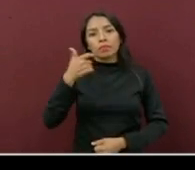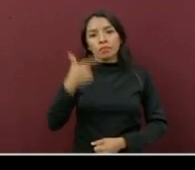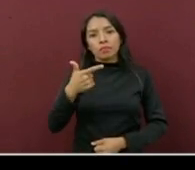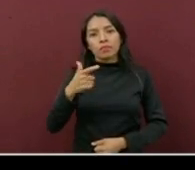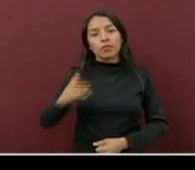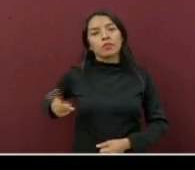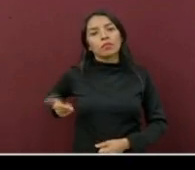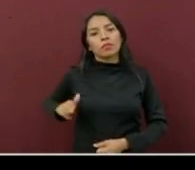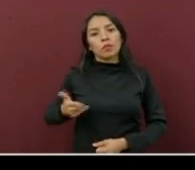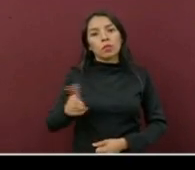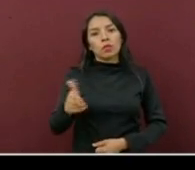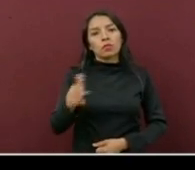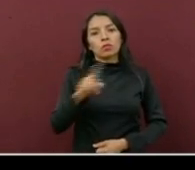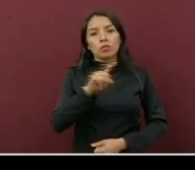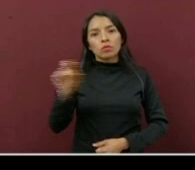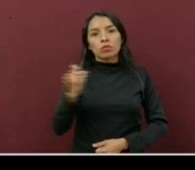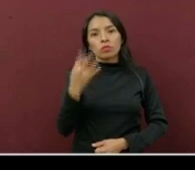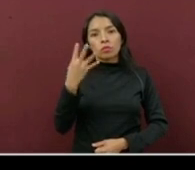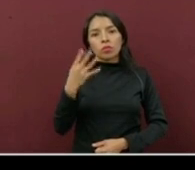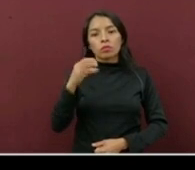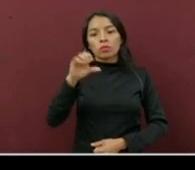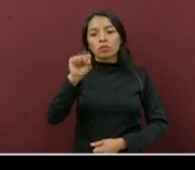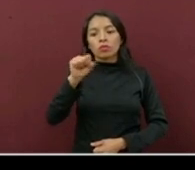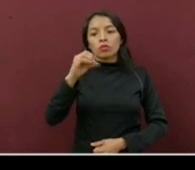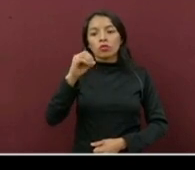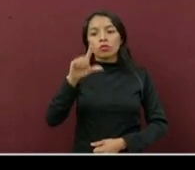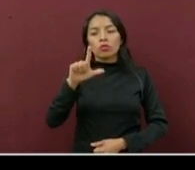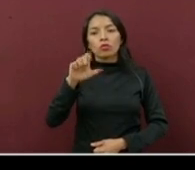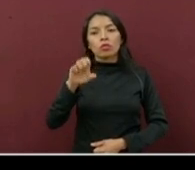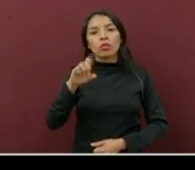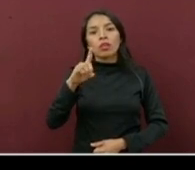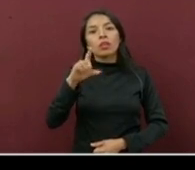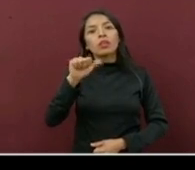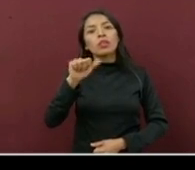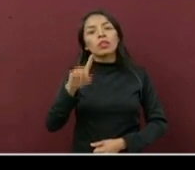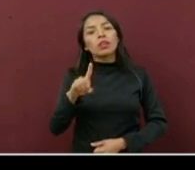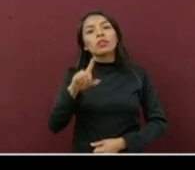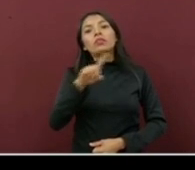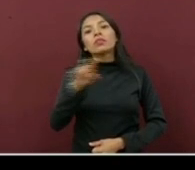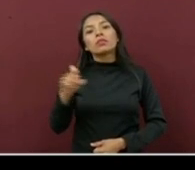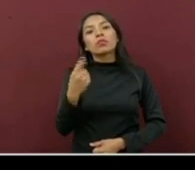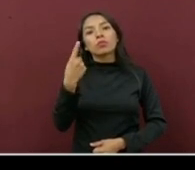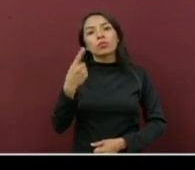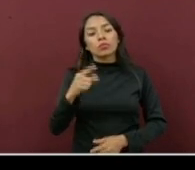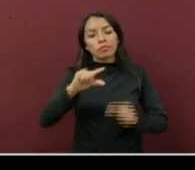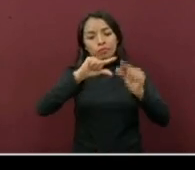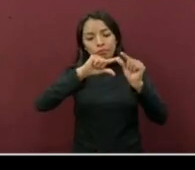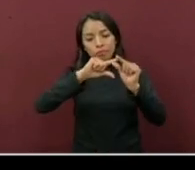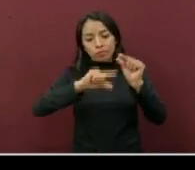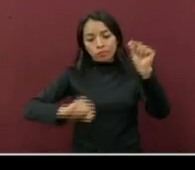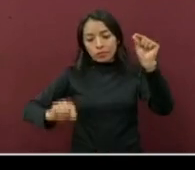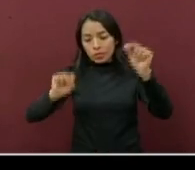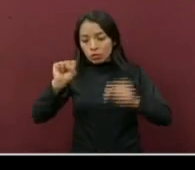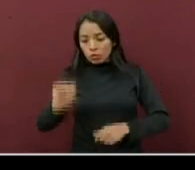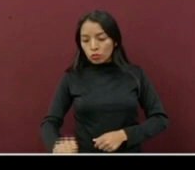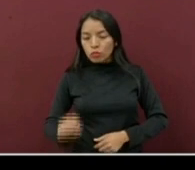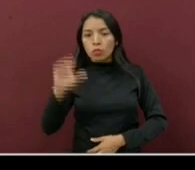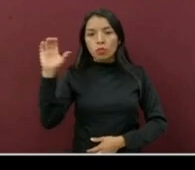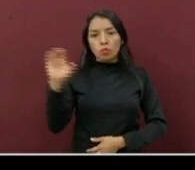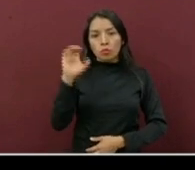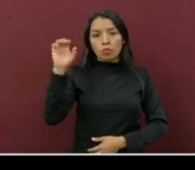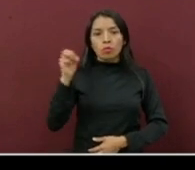huatusco 104 y soledad de doblado 101 hacia el sur guasa cual que registra ya tres